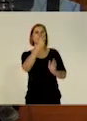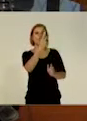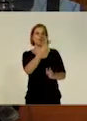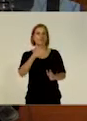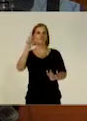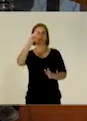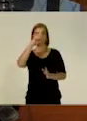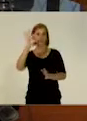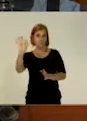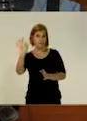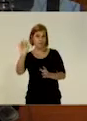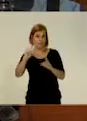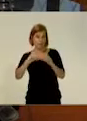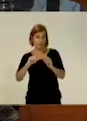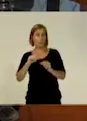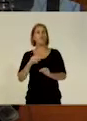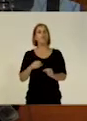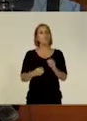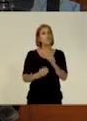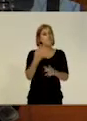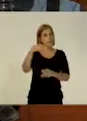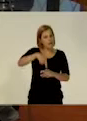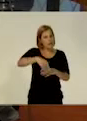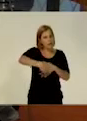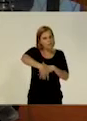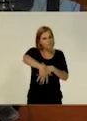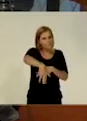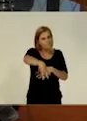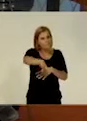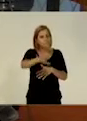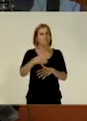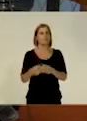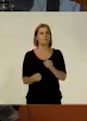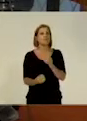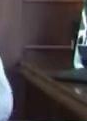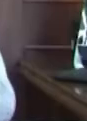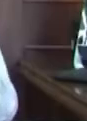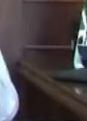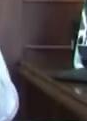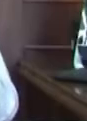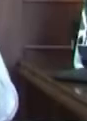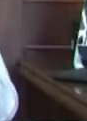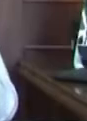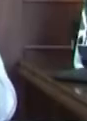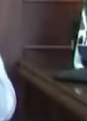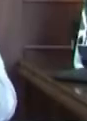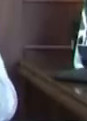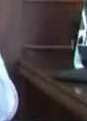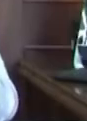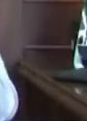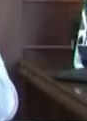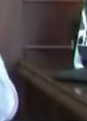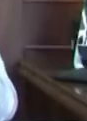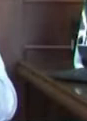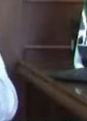de coordinar los escasos recursos que hay para optimizar, para aprovecharlos mejor. Entonces vemos a el presidente de